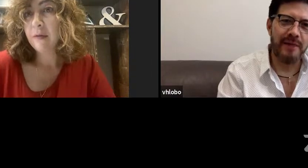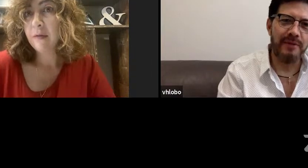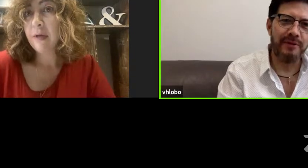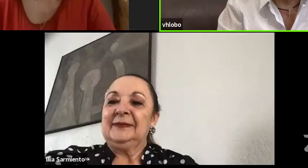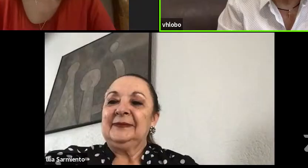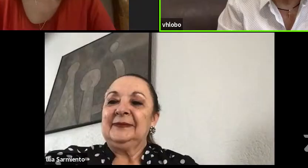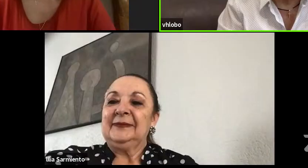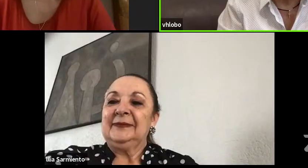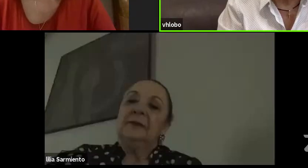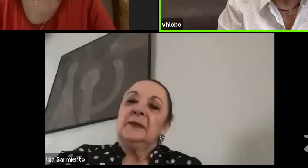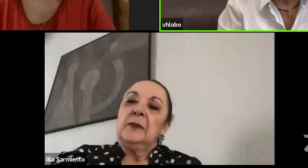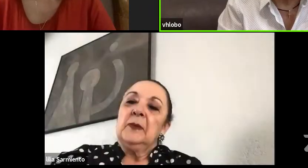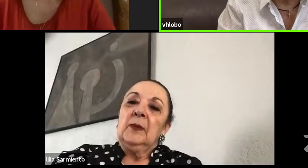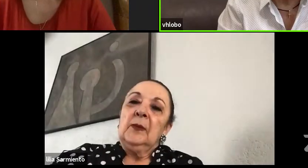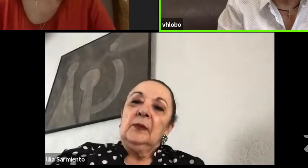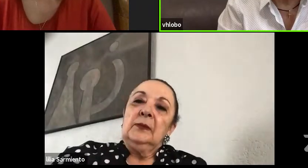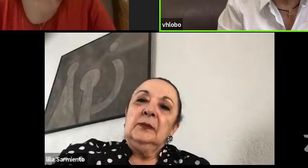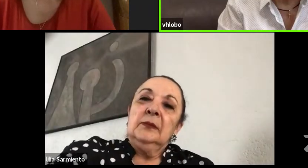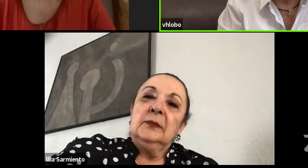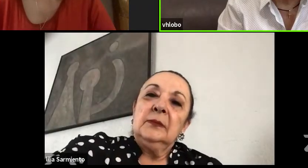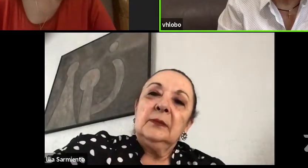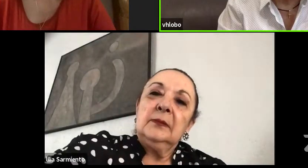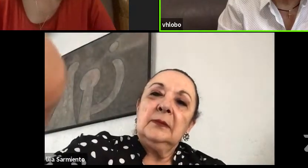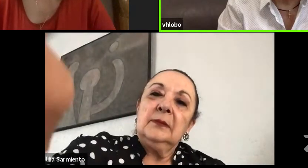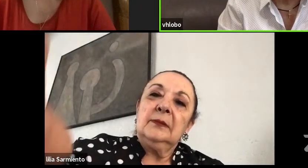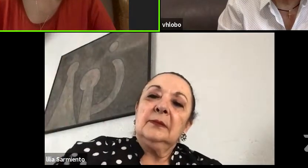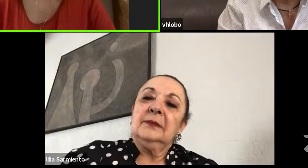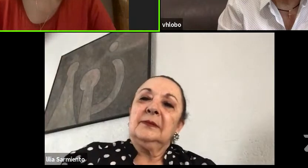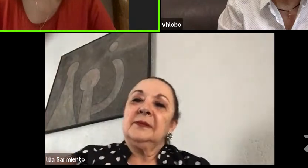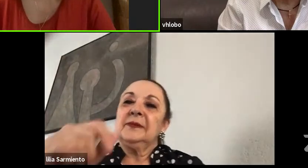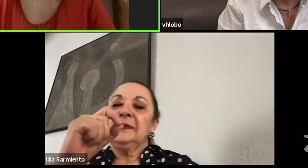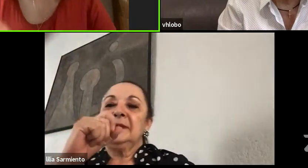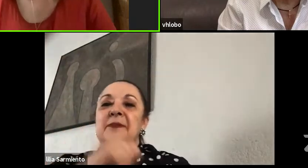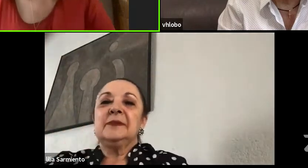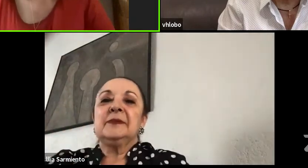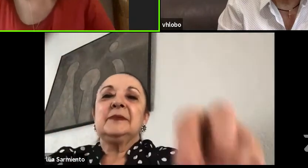Rápido, diputada. Regulada, diputado. Pero ya.